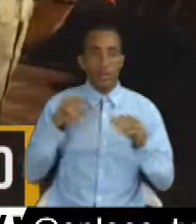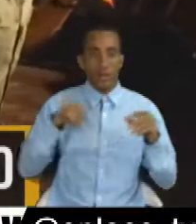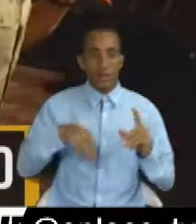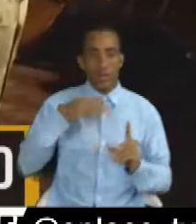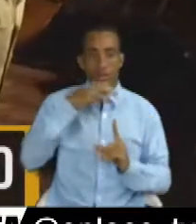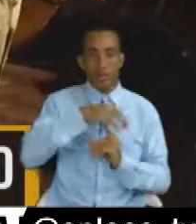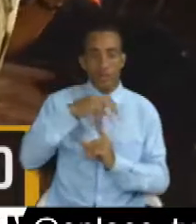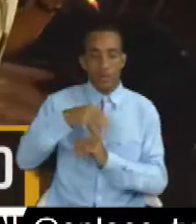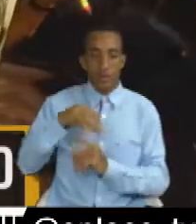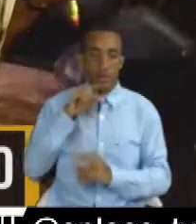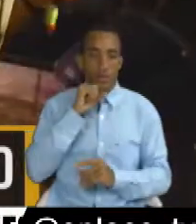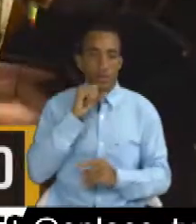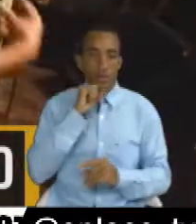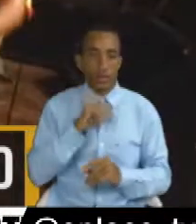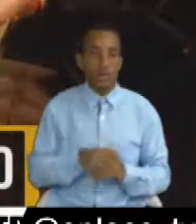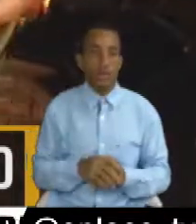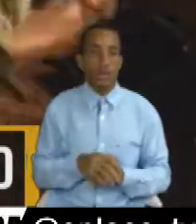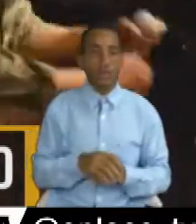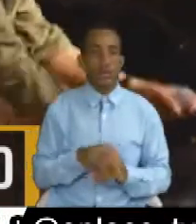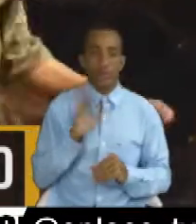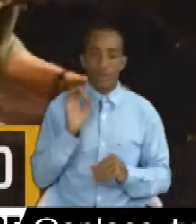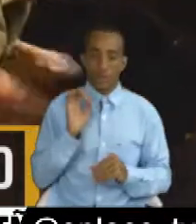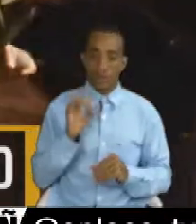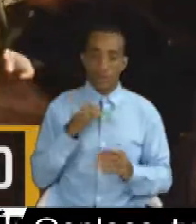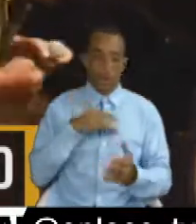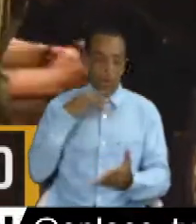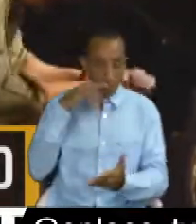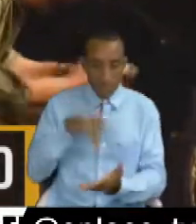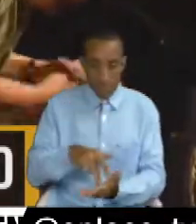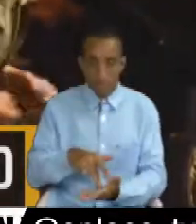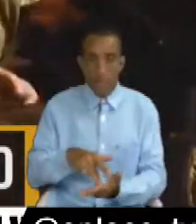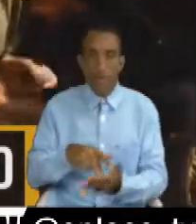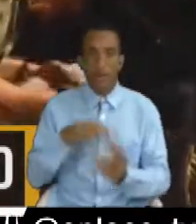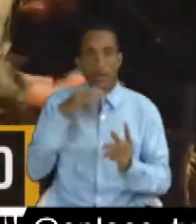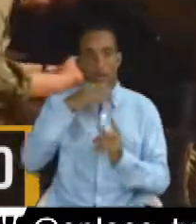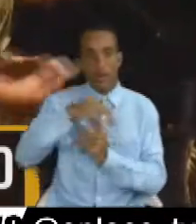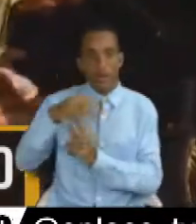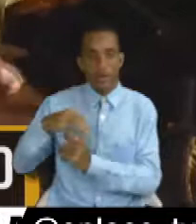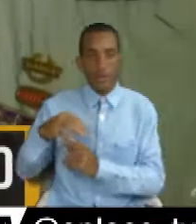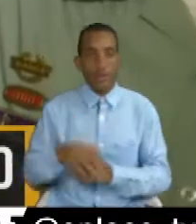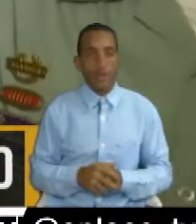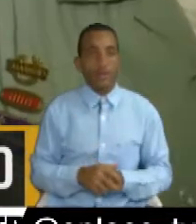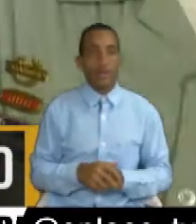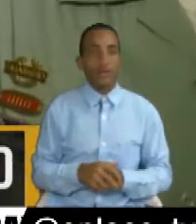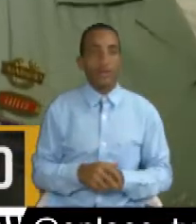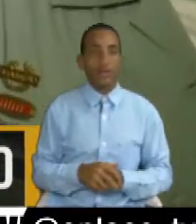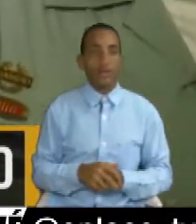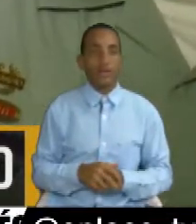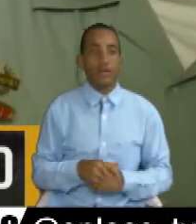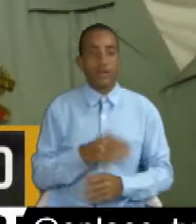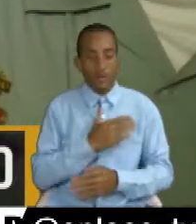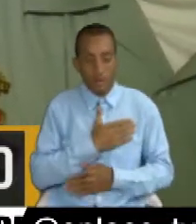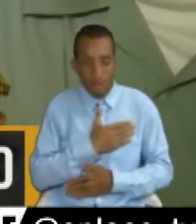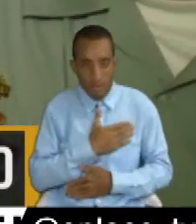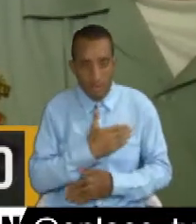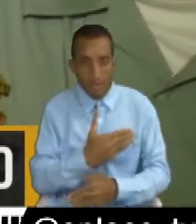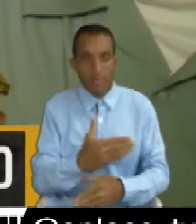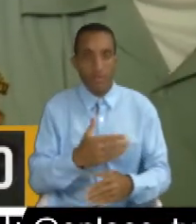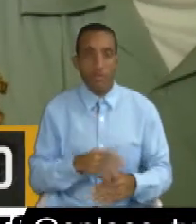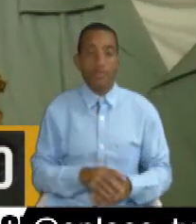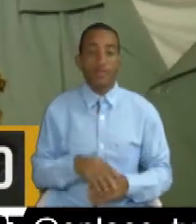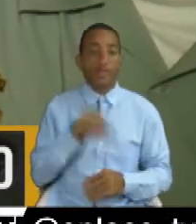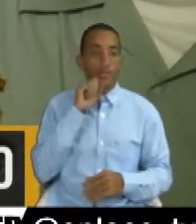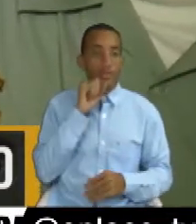vallenato de Barranca Bermeja, ¿tiene usted la oportunidad? Yo vengo a cada rato a ese festival, yo vengo acá. Un abrazo muy grande a Barranca